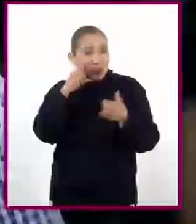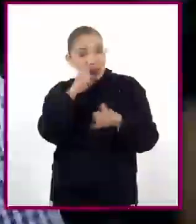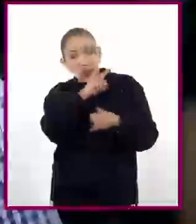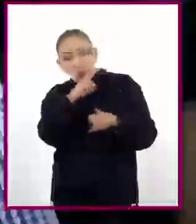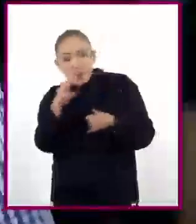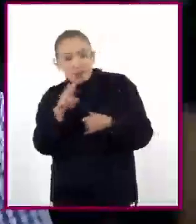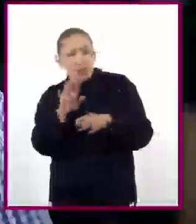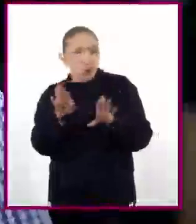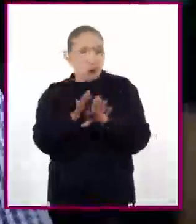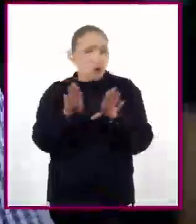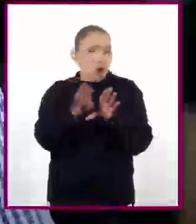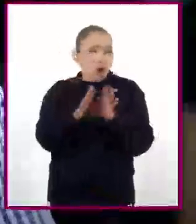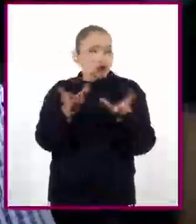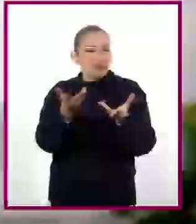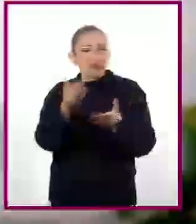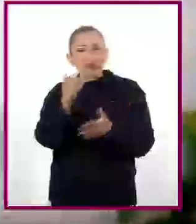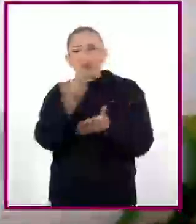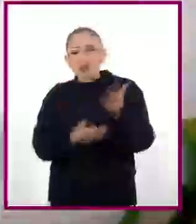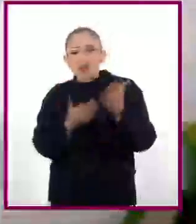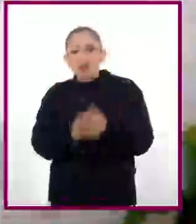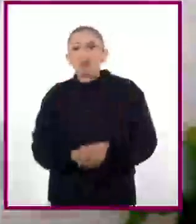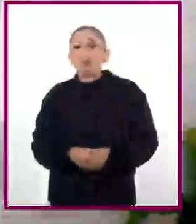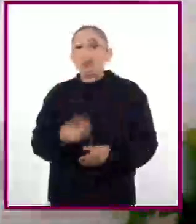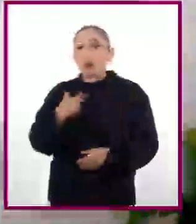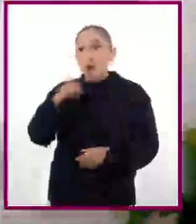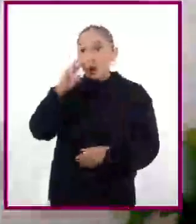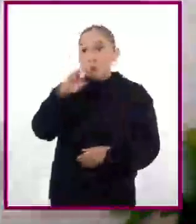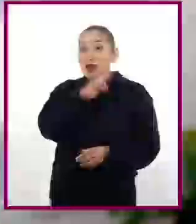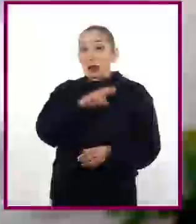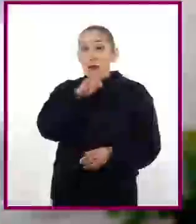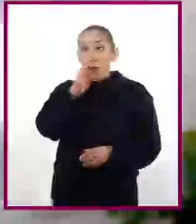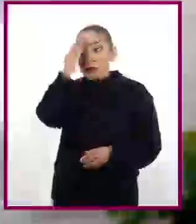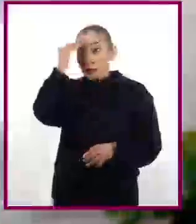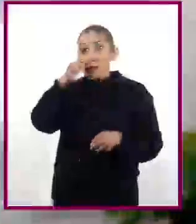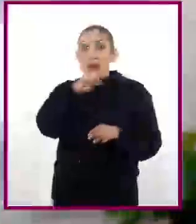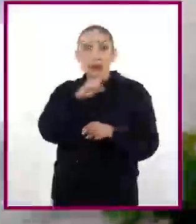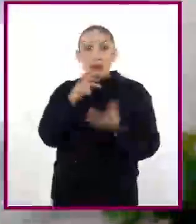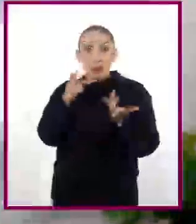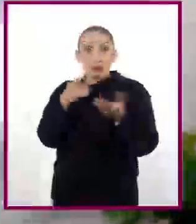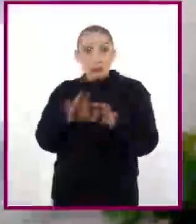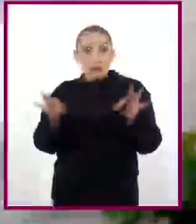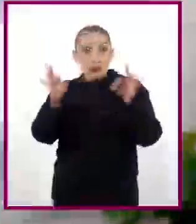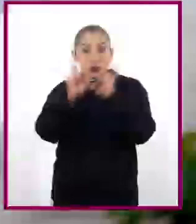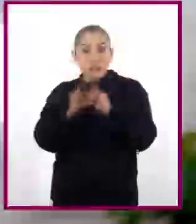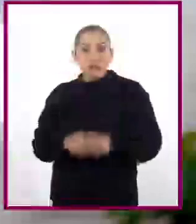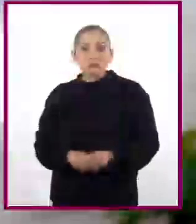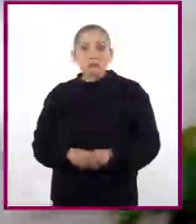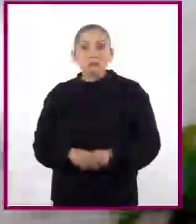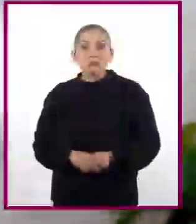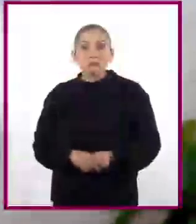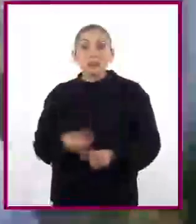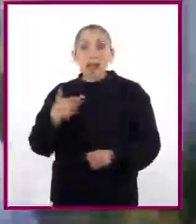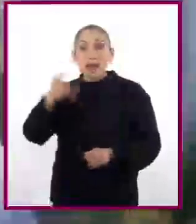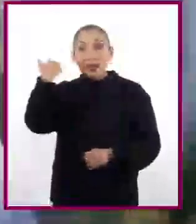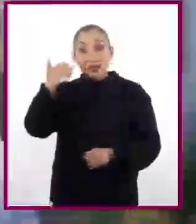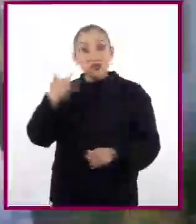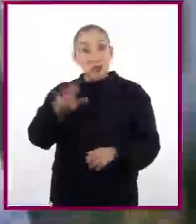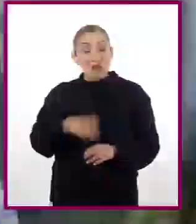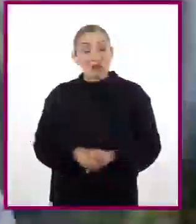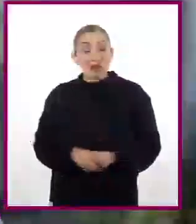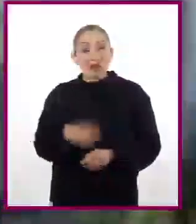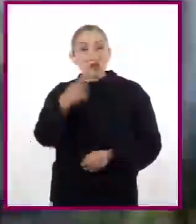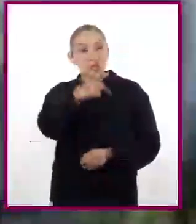está como adoleciendo. Pues si se hubiera dado a conocer más rápido y la gente lo hubiera conocido más rápido, y hubiera sido más importante de lo que fue.